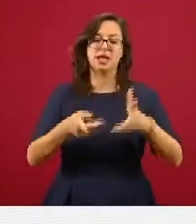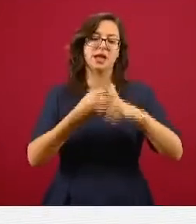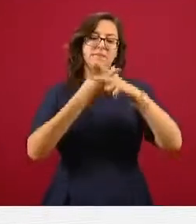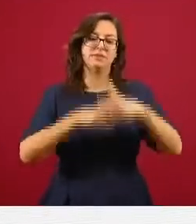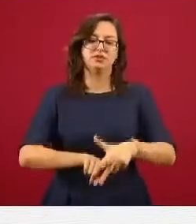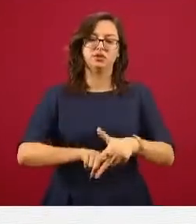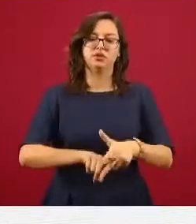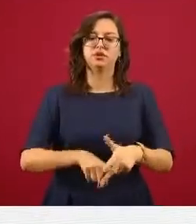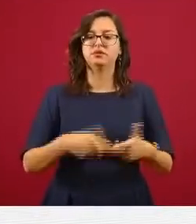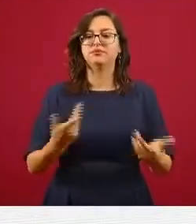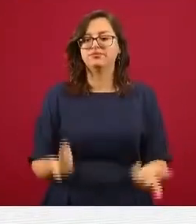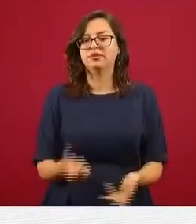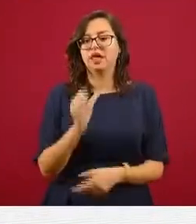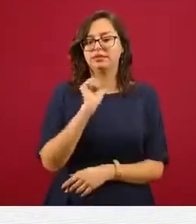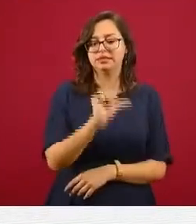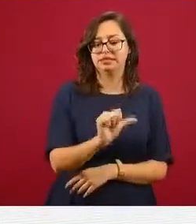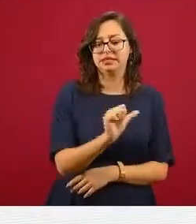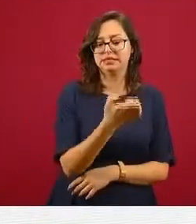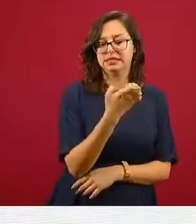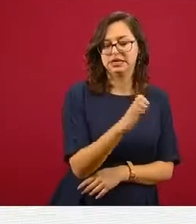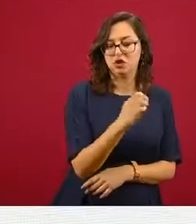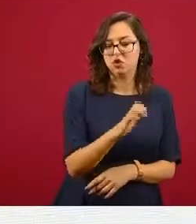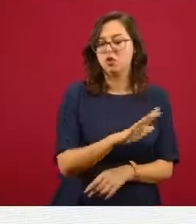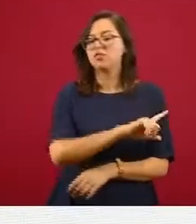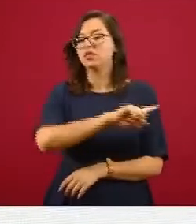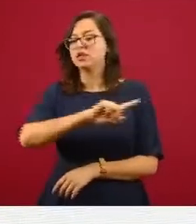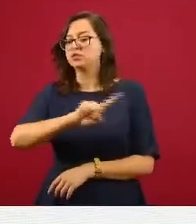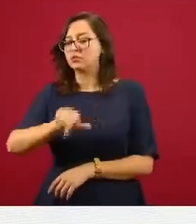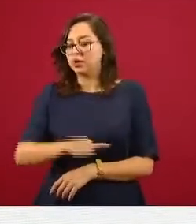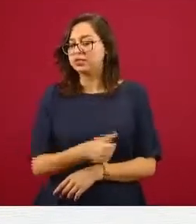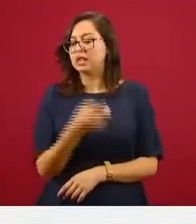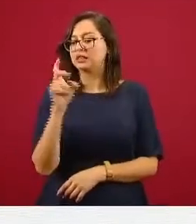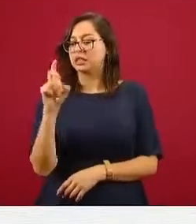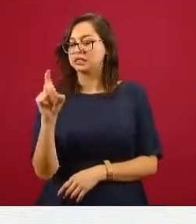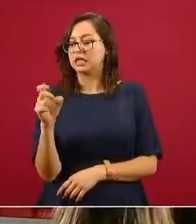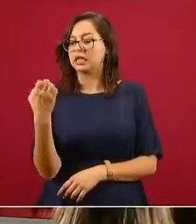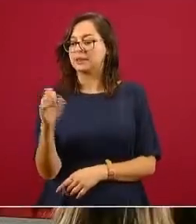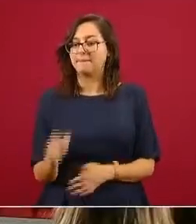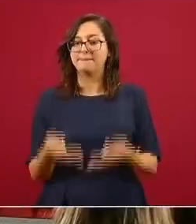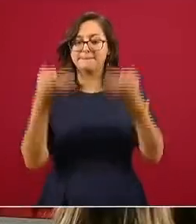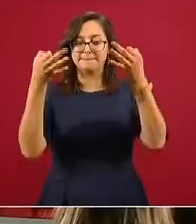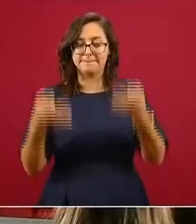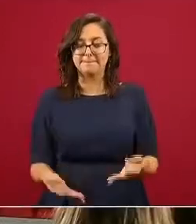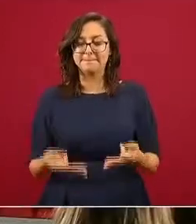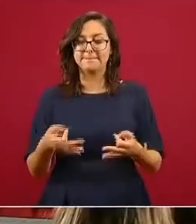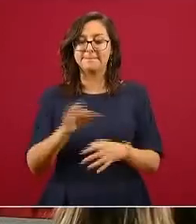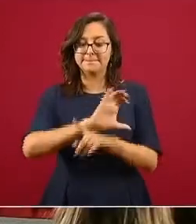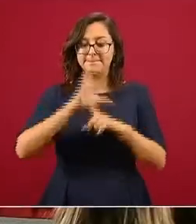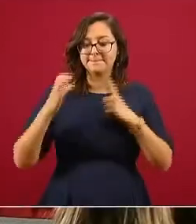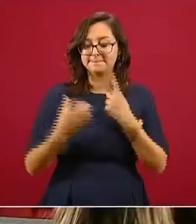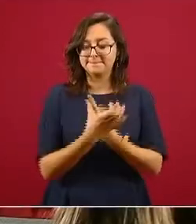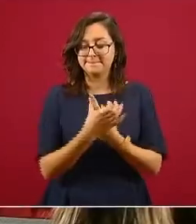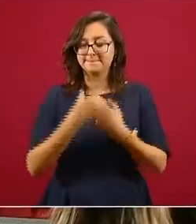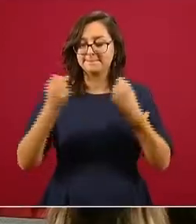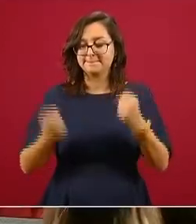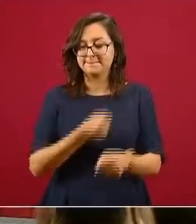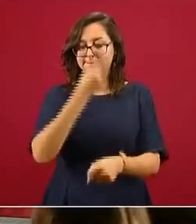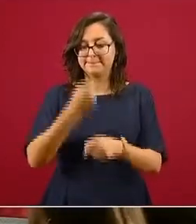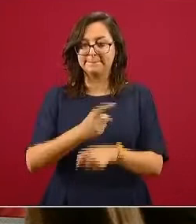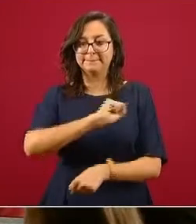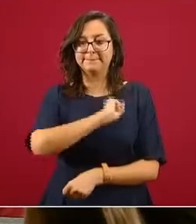ya desde aquí, 16, y después formalizado el 30 con el Comité de Seguridad en Salud. Otras